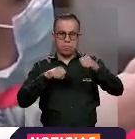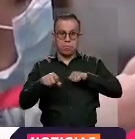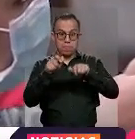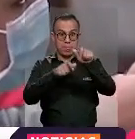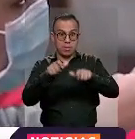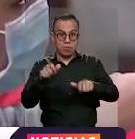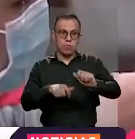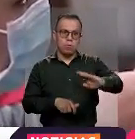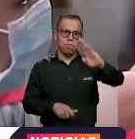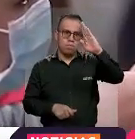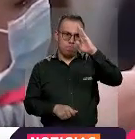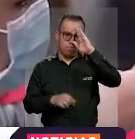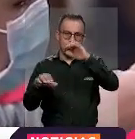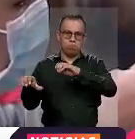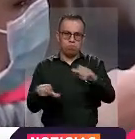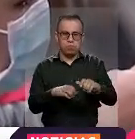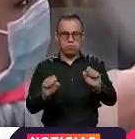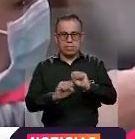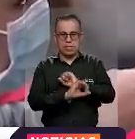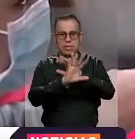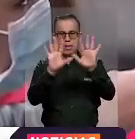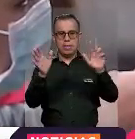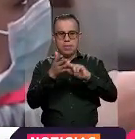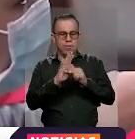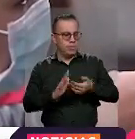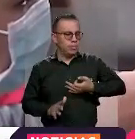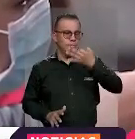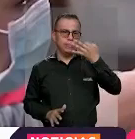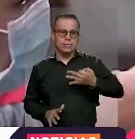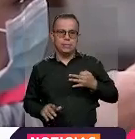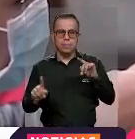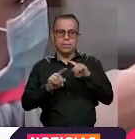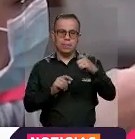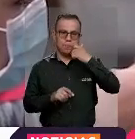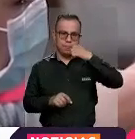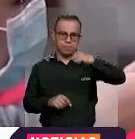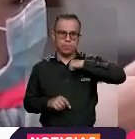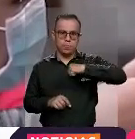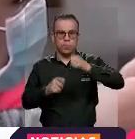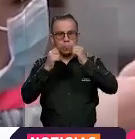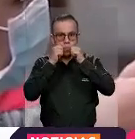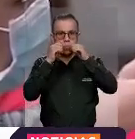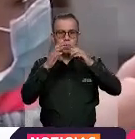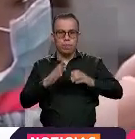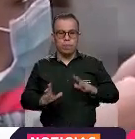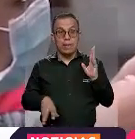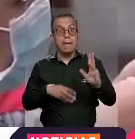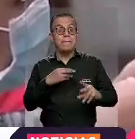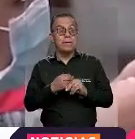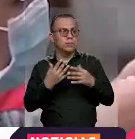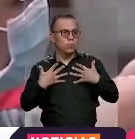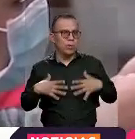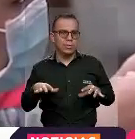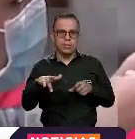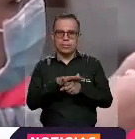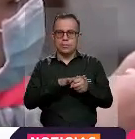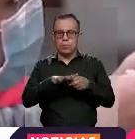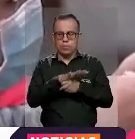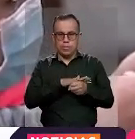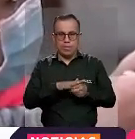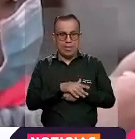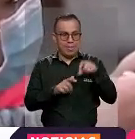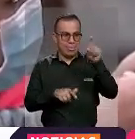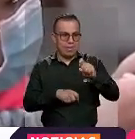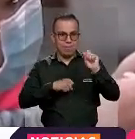pública siempre actúe de manera transparente, siempre garantizando los derechos humanos y que digamos cualquier situación que tenga que